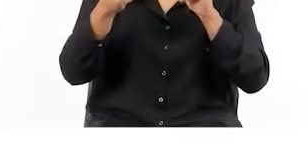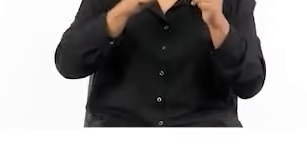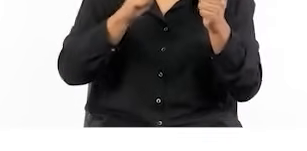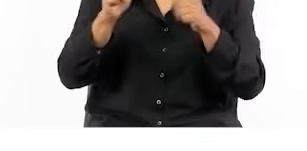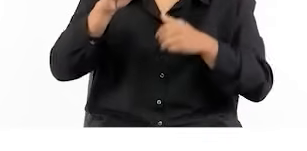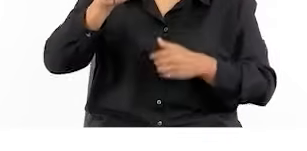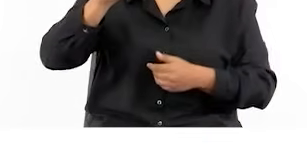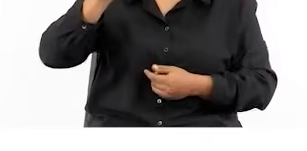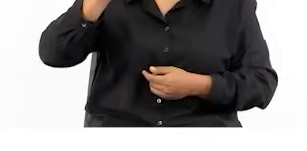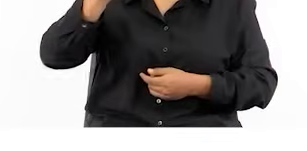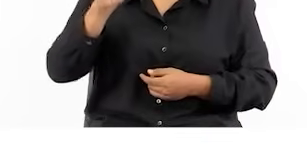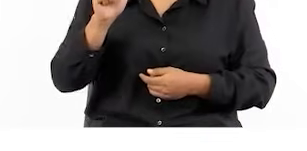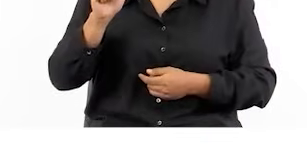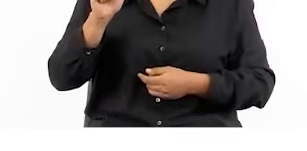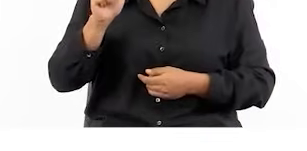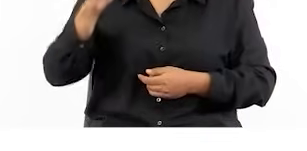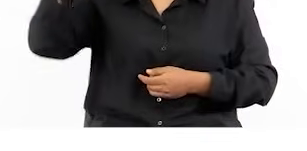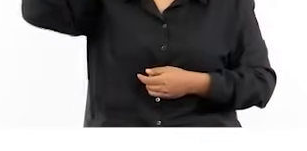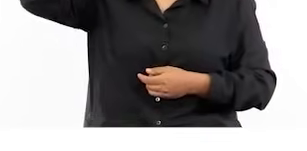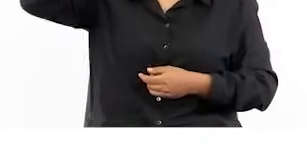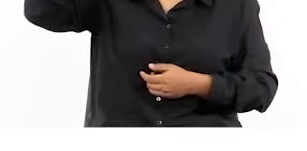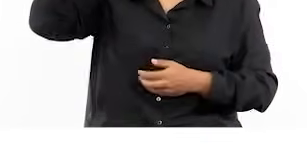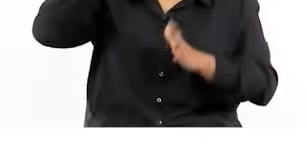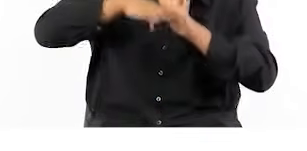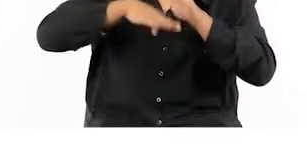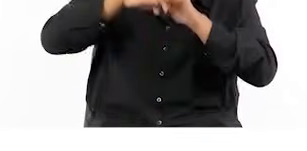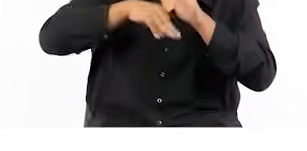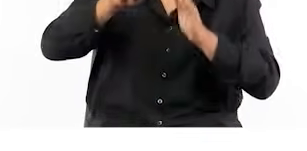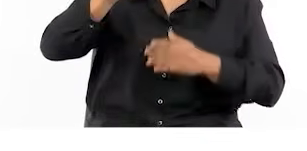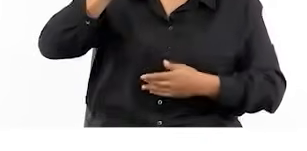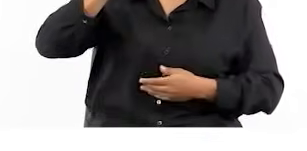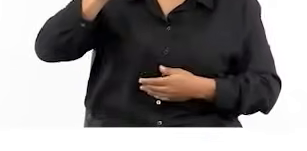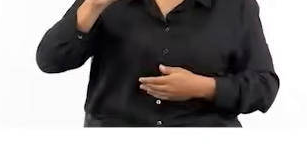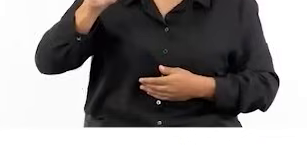Básicamente, la vida de las estrellas depende de la masa.